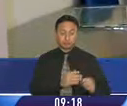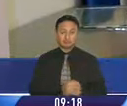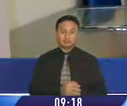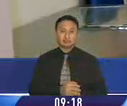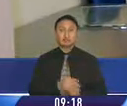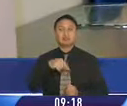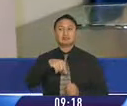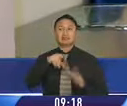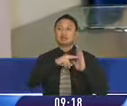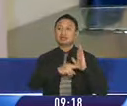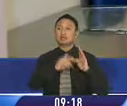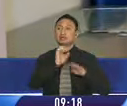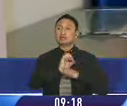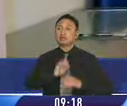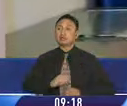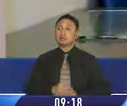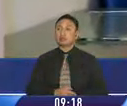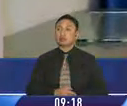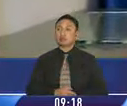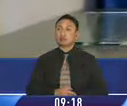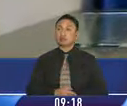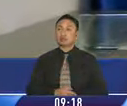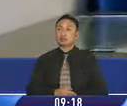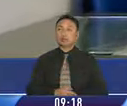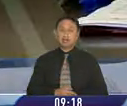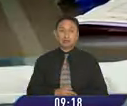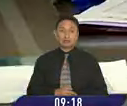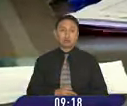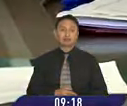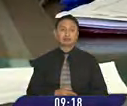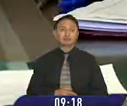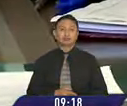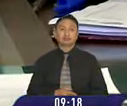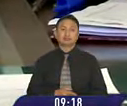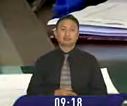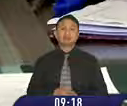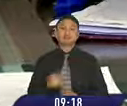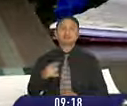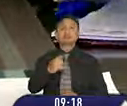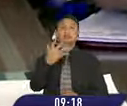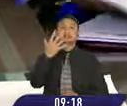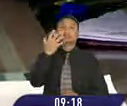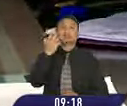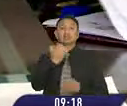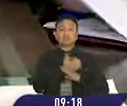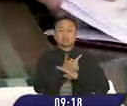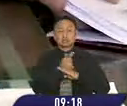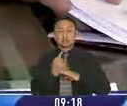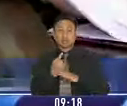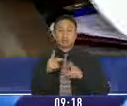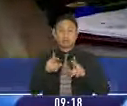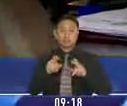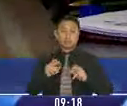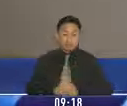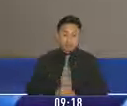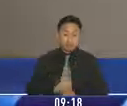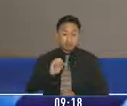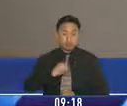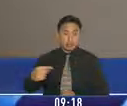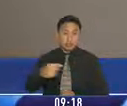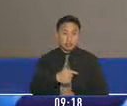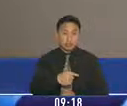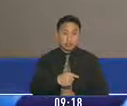en el país también fomenta esta práctica. En la actualidad, las madres tienen un periodo de 15 semanas de permiso laboral para dedicarlo